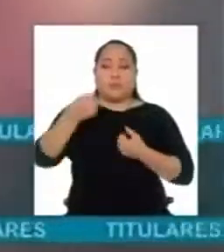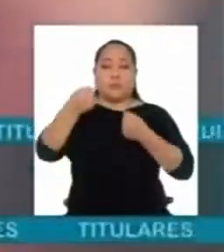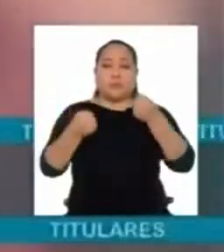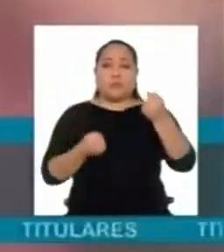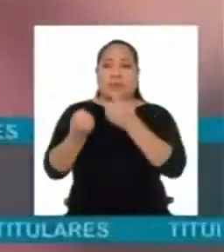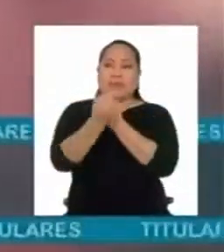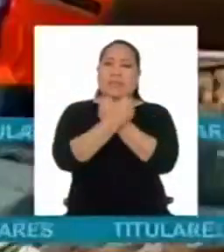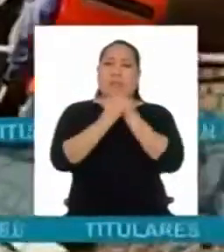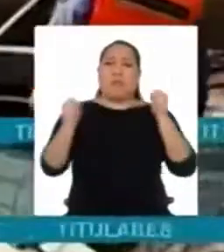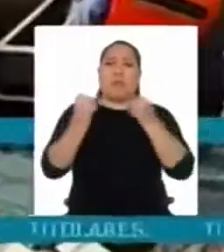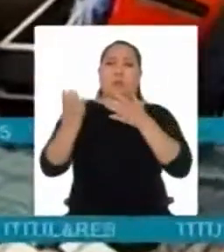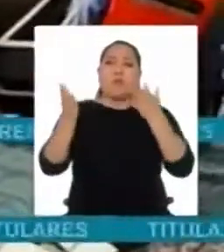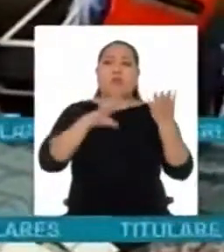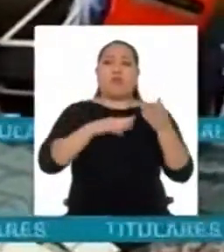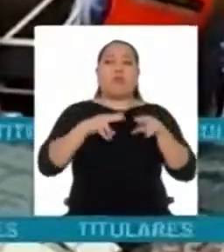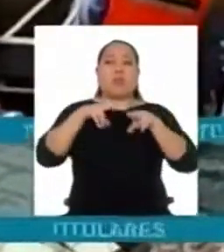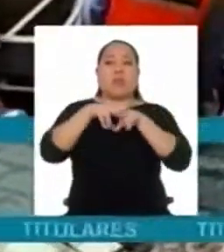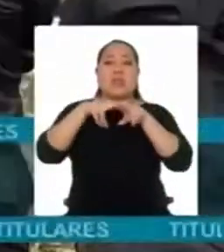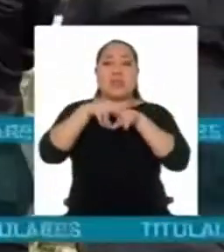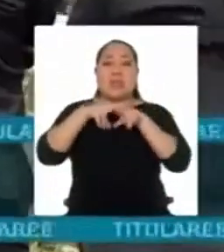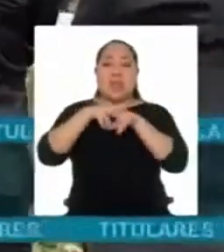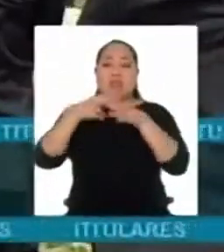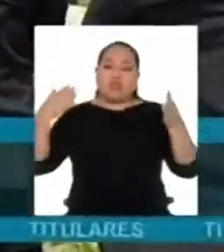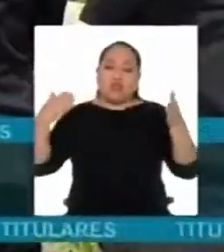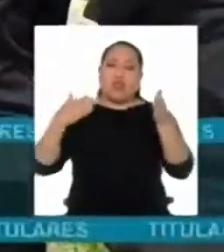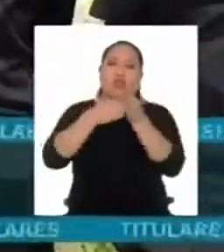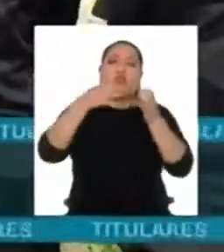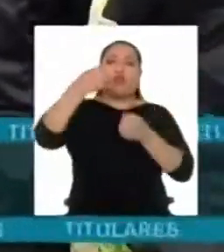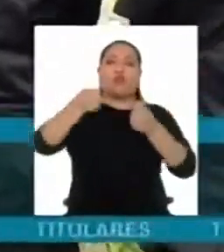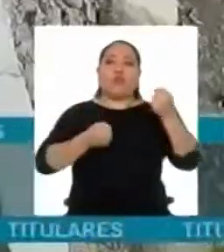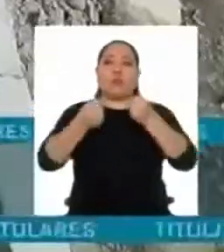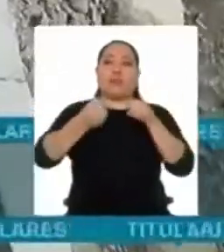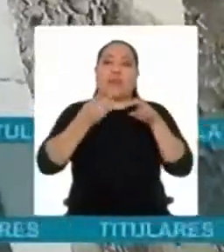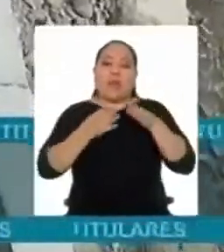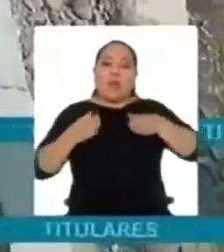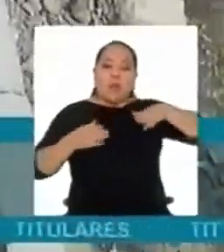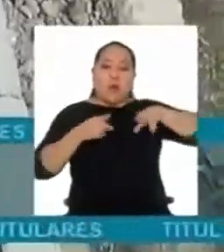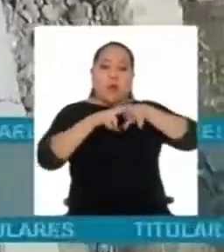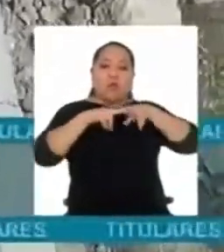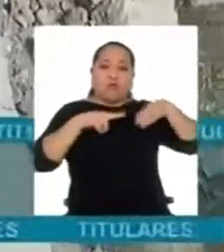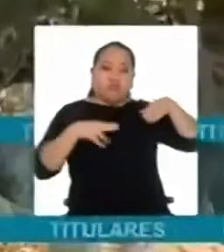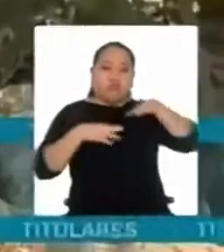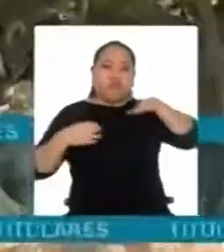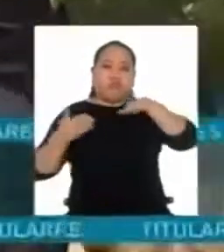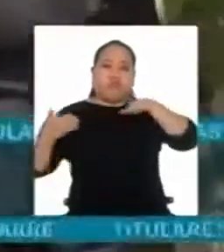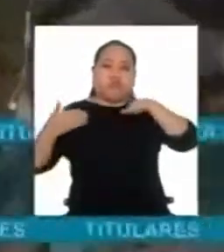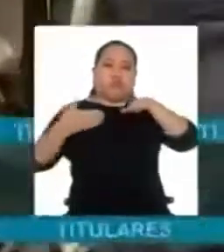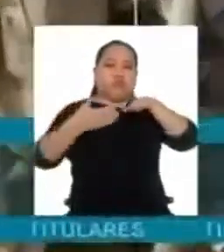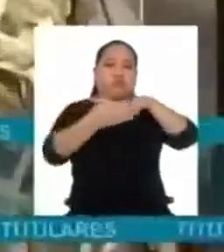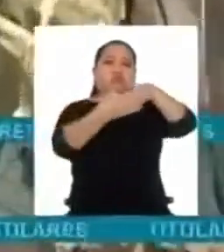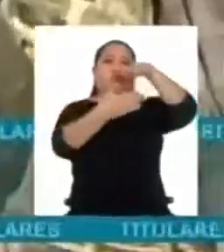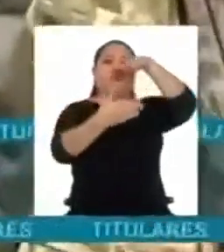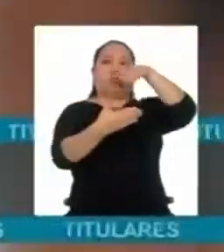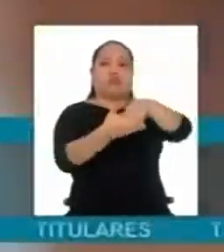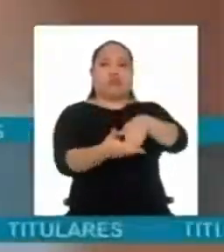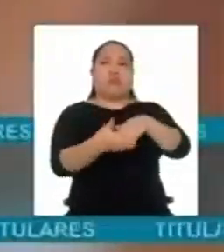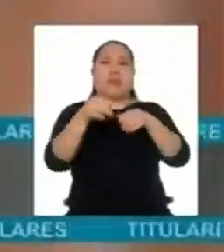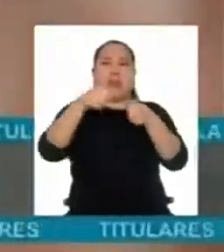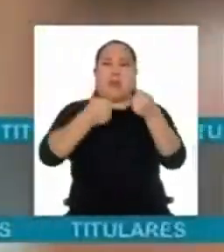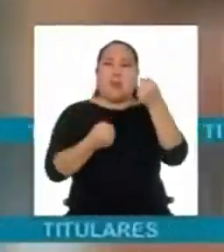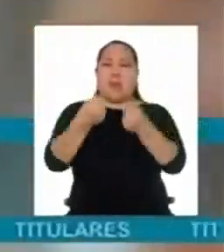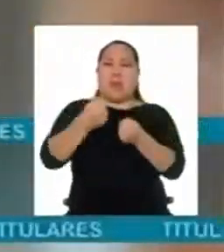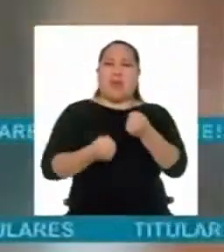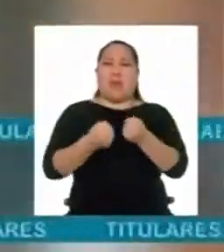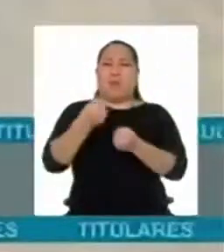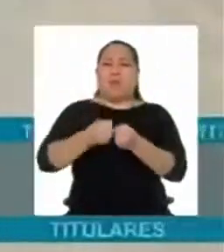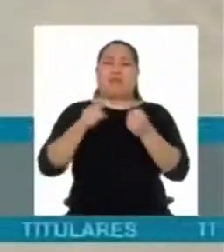Conductor salvó de morir luego que tren chocó y arrastró su camioneta al intentar ganarle el paso en Huachipa. Vehículo quedó destrozado, pero